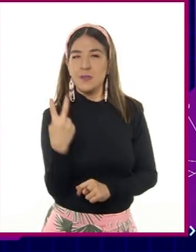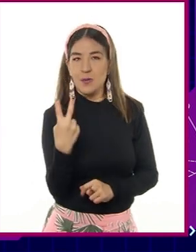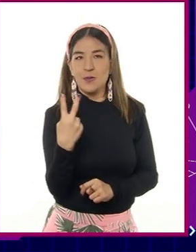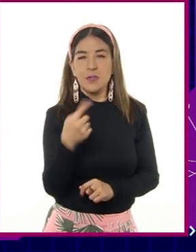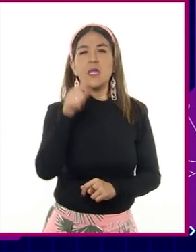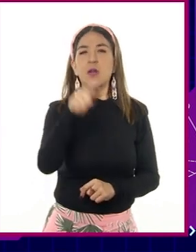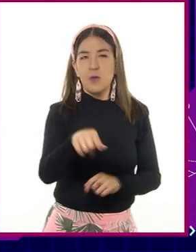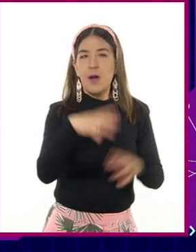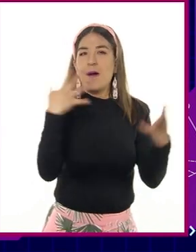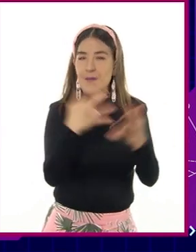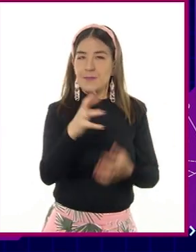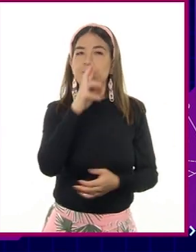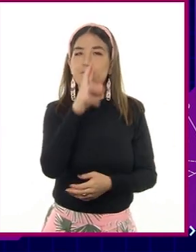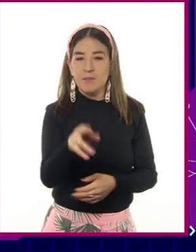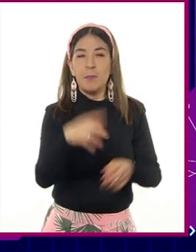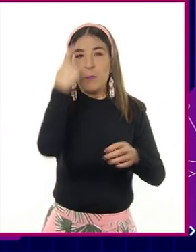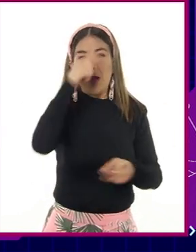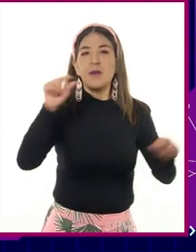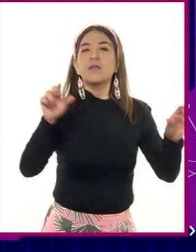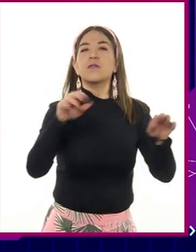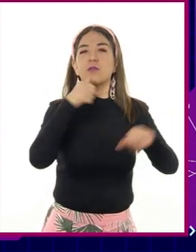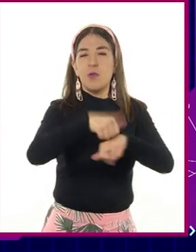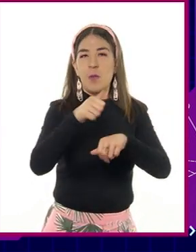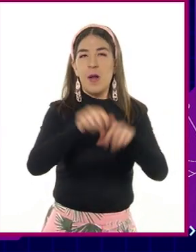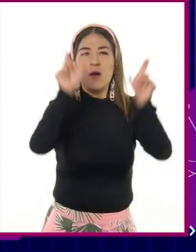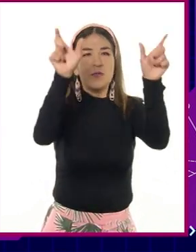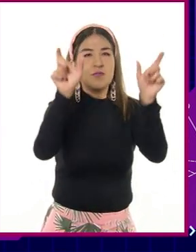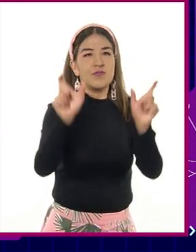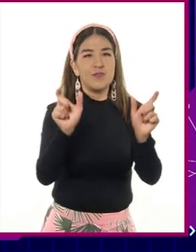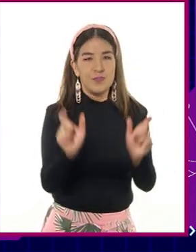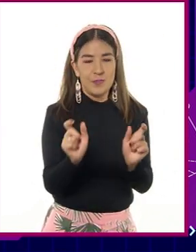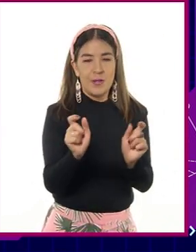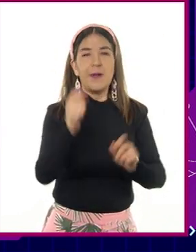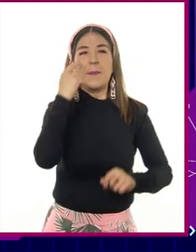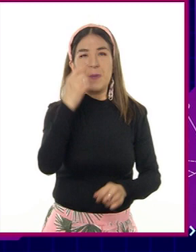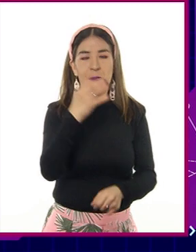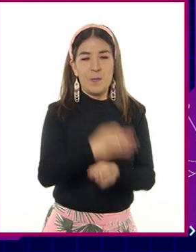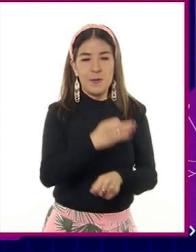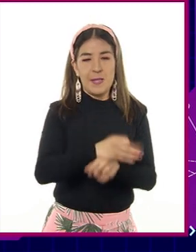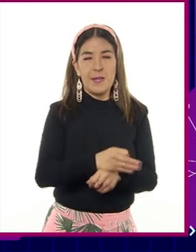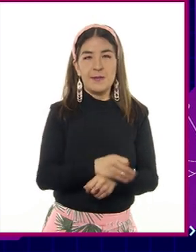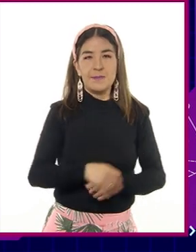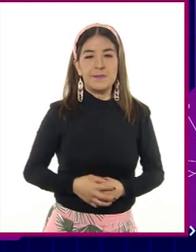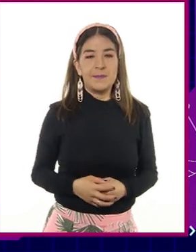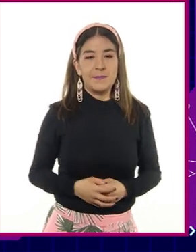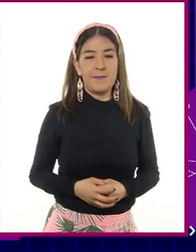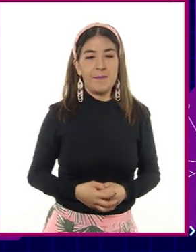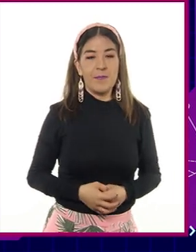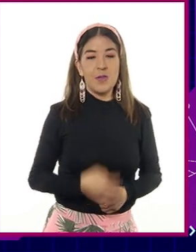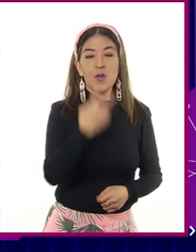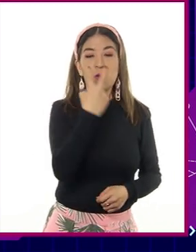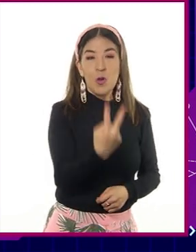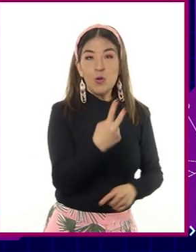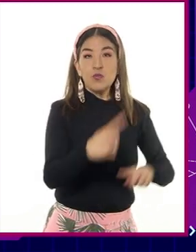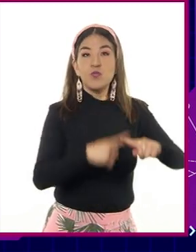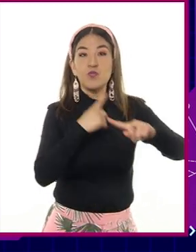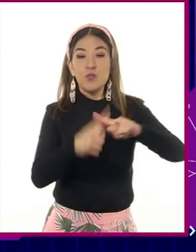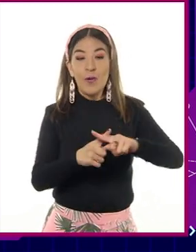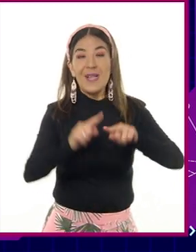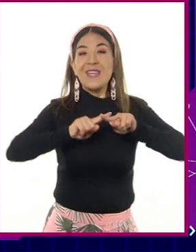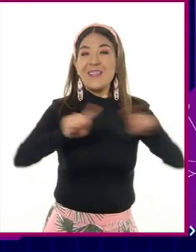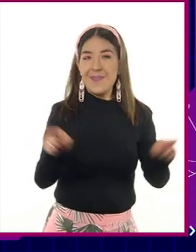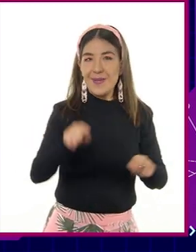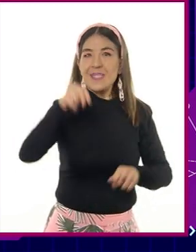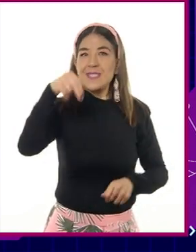las operaciones para simplificar la expresión. Aplicamos la propiedad distributiva 2 por la diferencia de